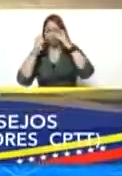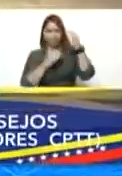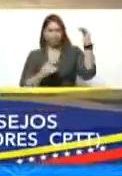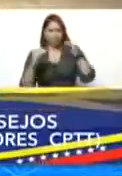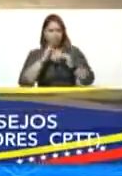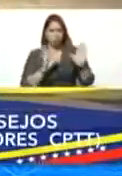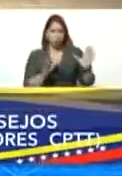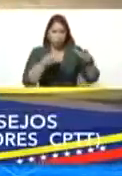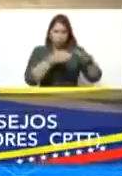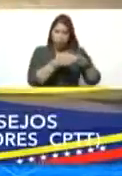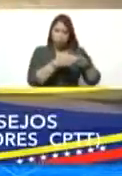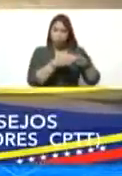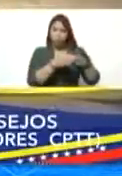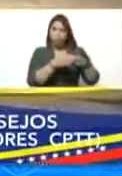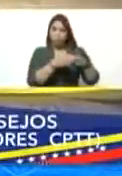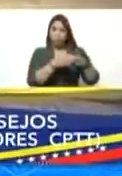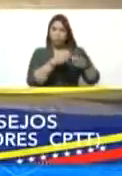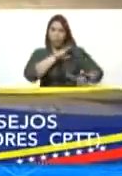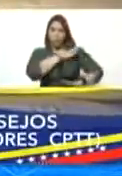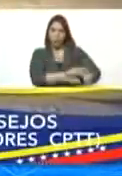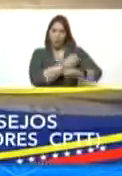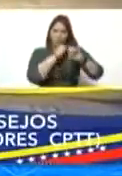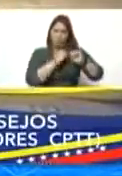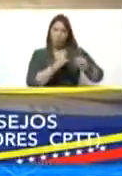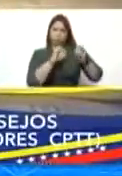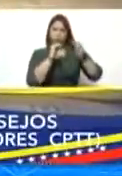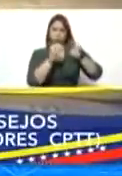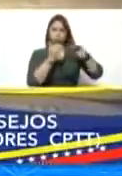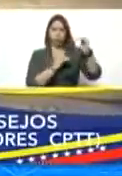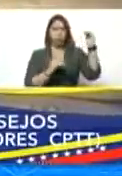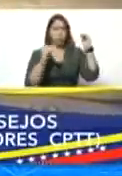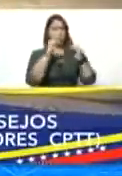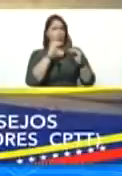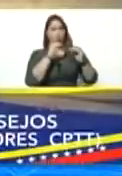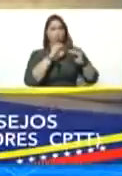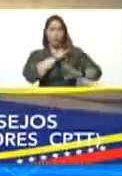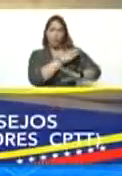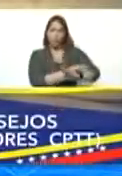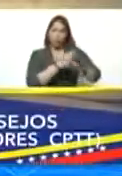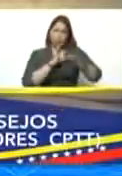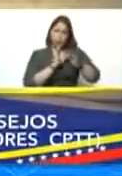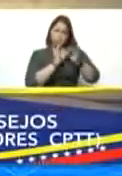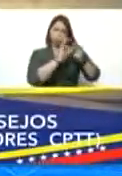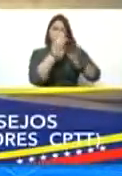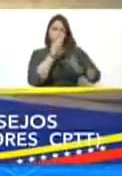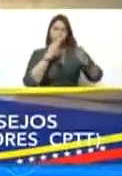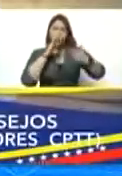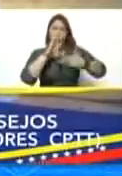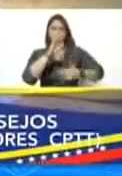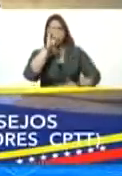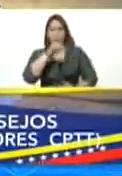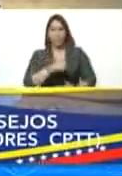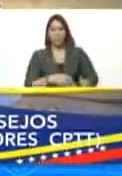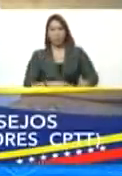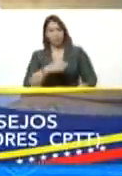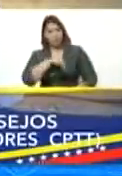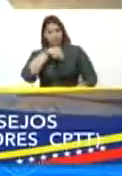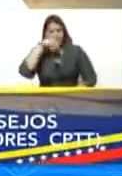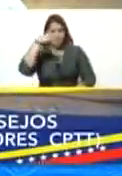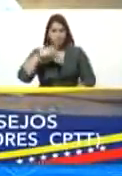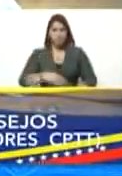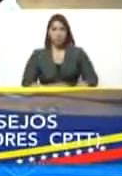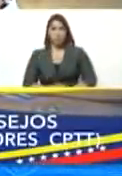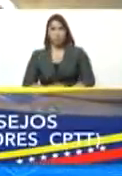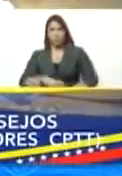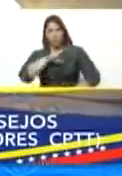lado, una sólida ética, una sólida moral, un sólido compromiso, una sólida espiritualidad,